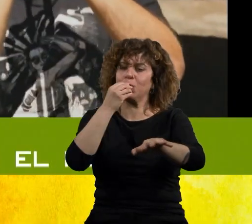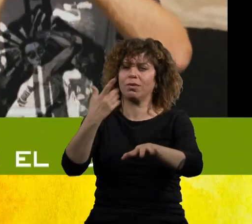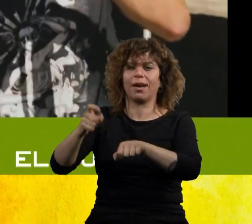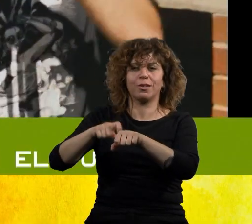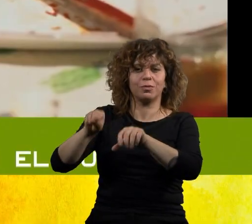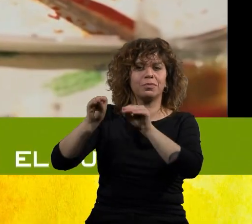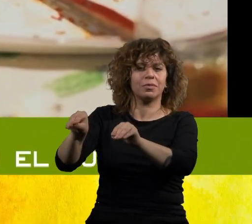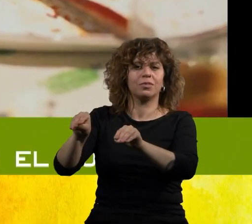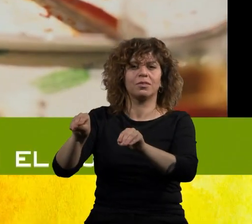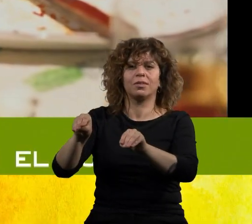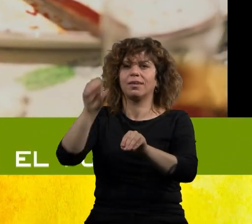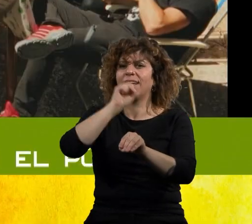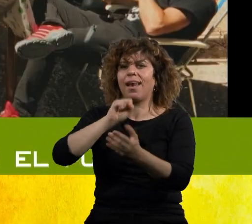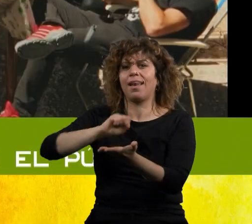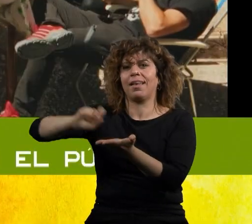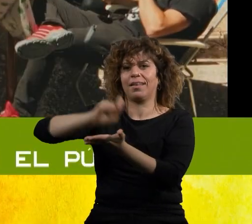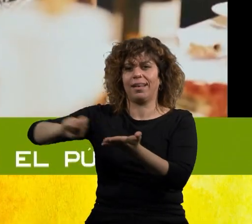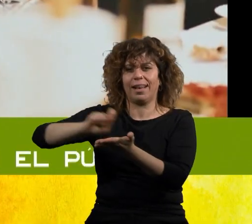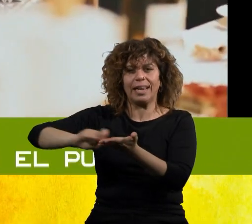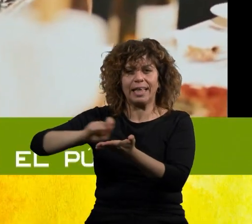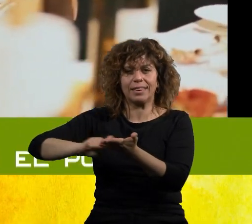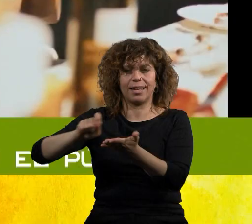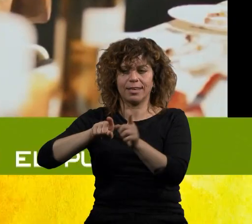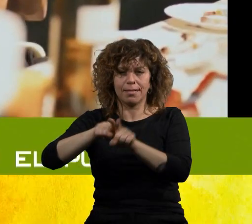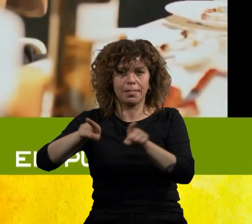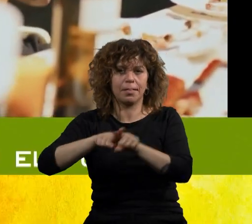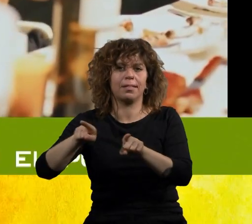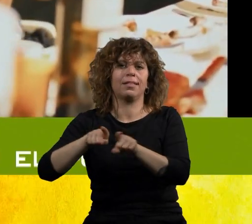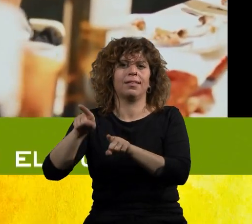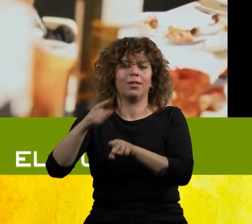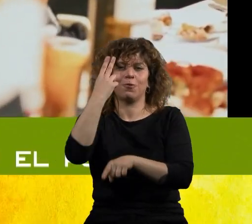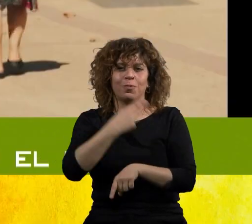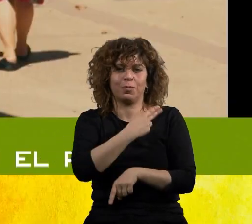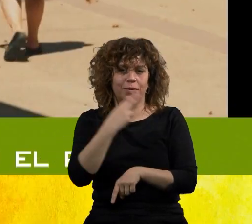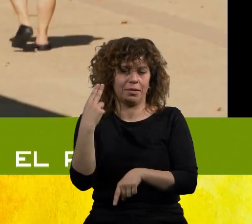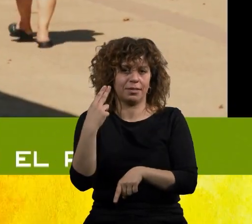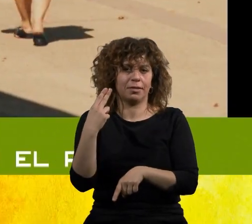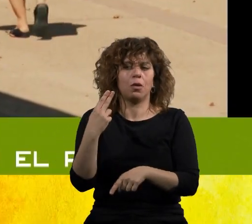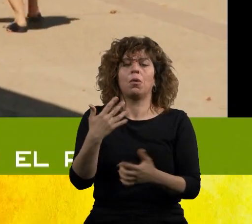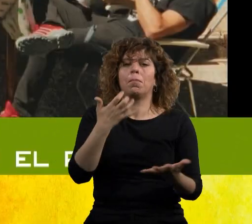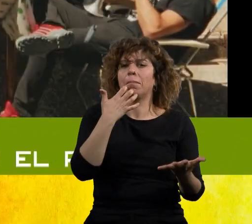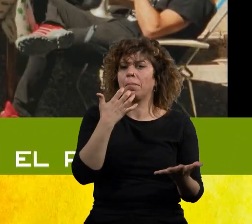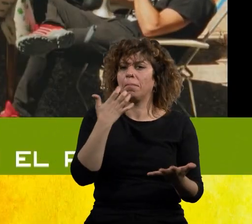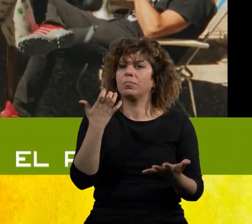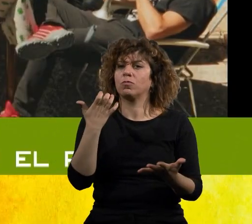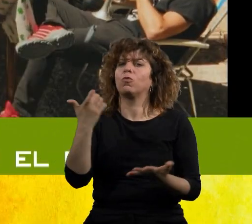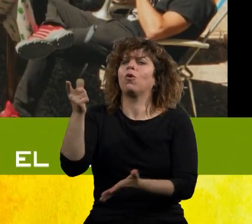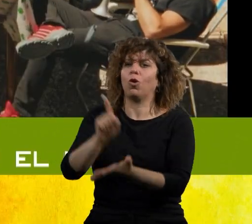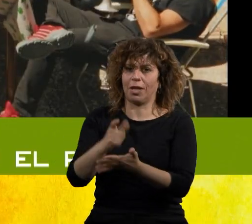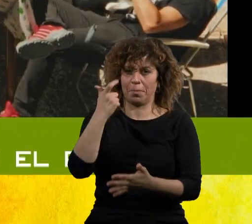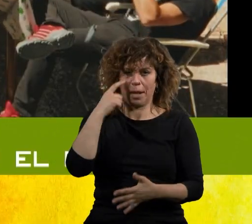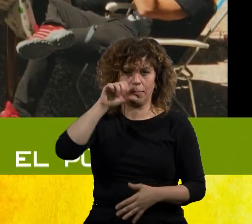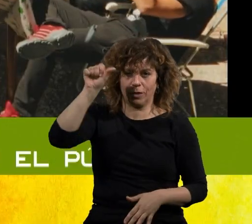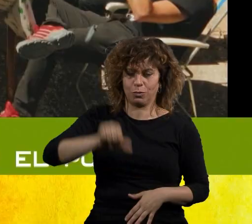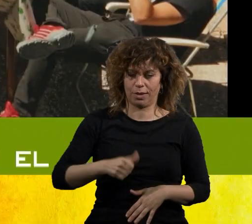es vuestras letras, ¿no? Letras ácidas, letras comprometidas, ¿no? Sí. Como por ejemplo la de Otra vez. Vamos a Sí. escuchar un